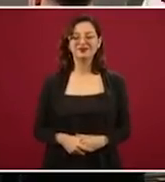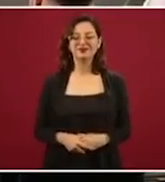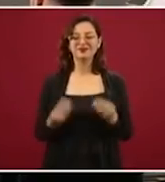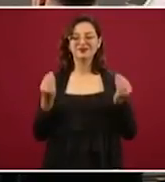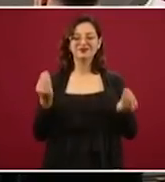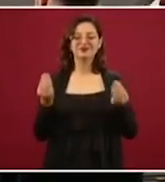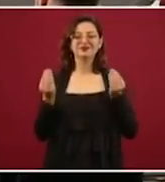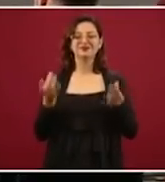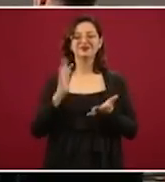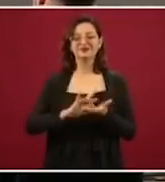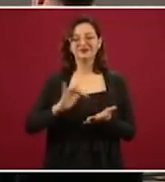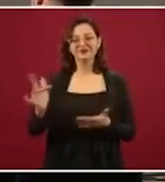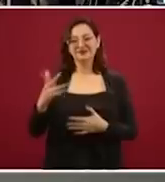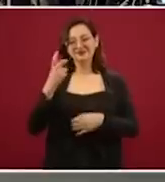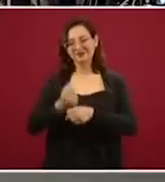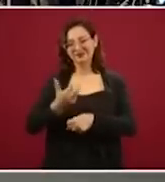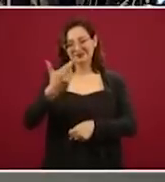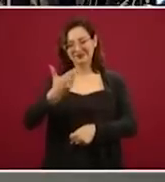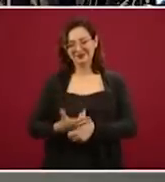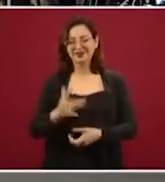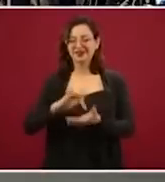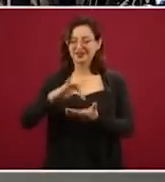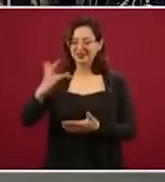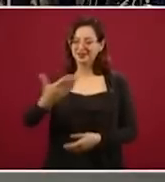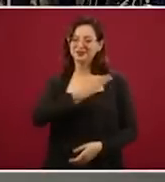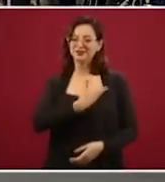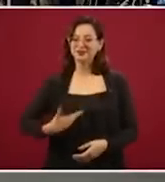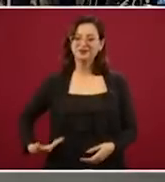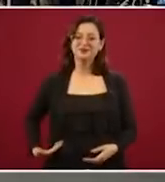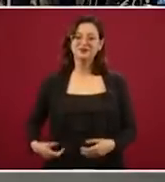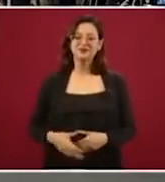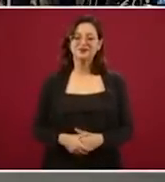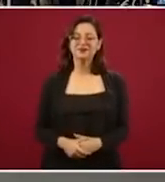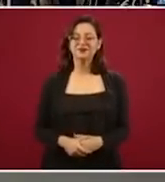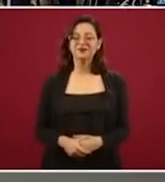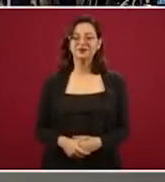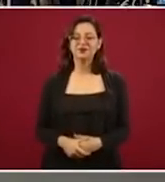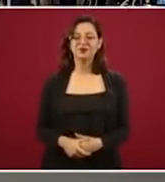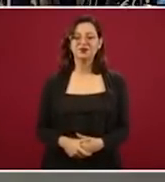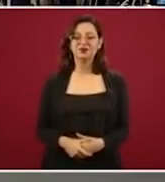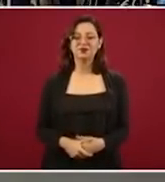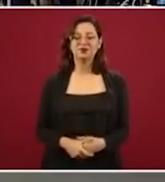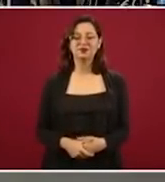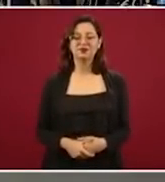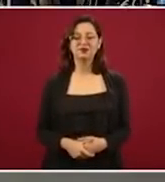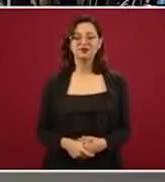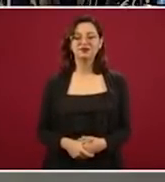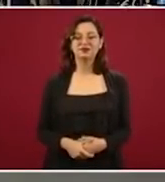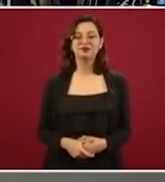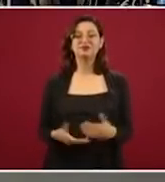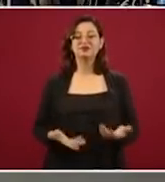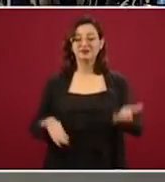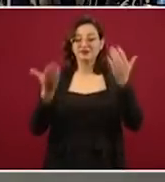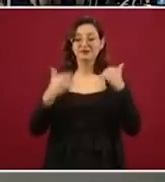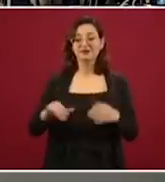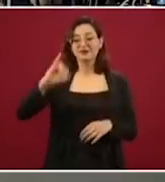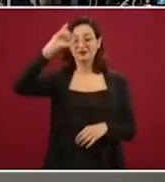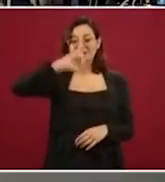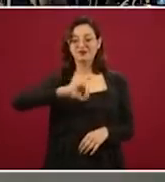Muchas gracias, secretaria. Muchas gracias, señor presidente. Vamos a pedirle a la jefa de